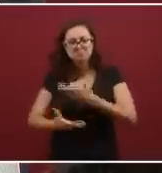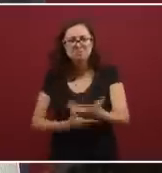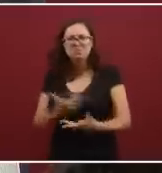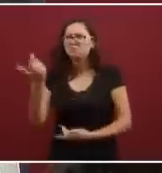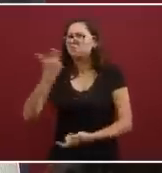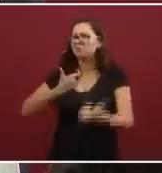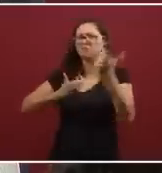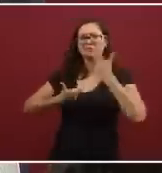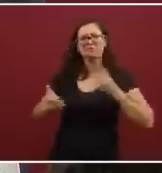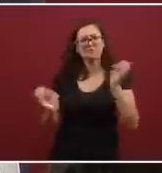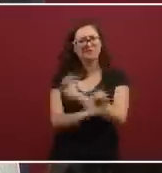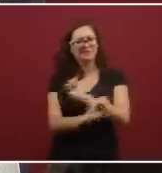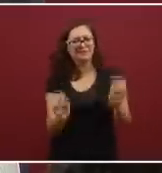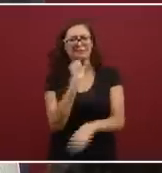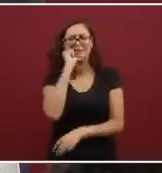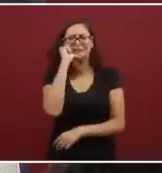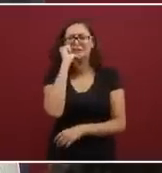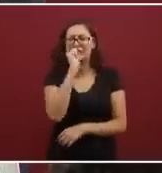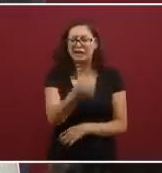cobran.